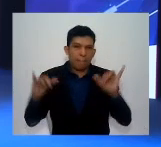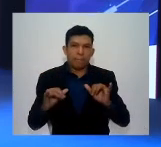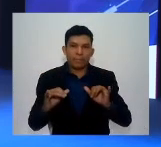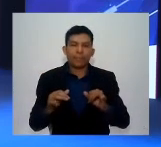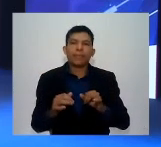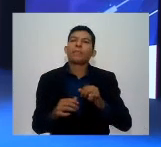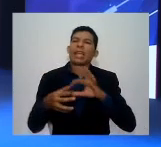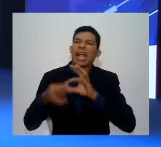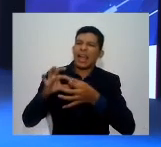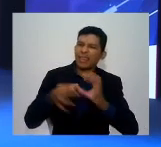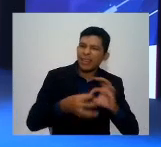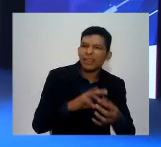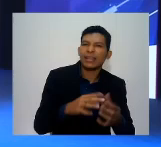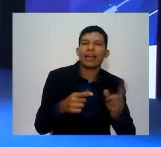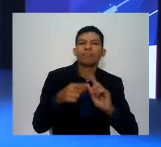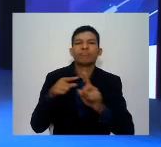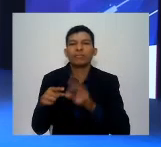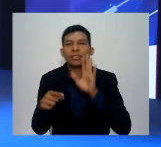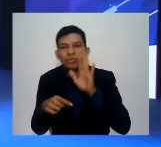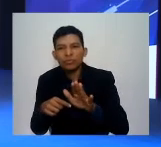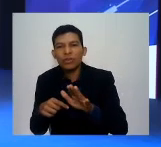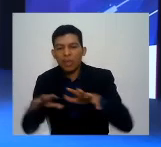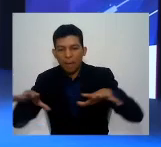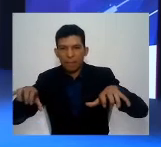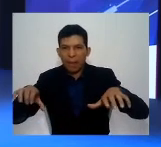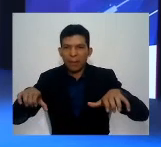Una cosa que también es bastante importante dentro